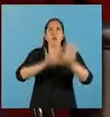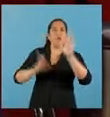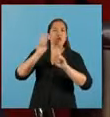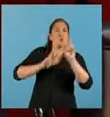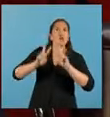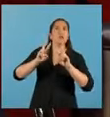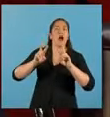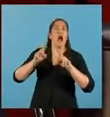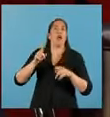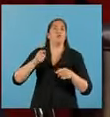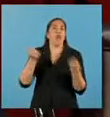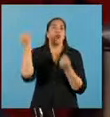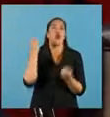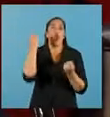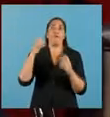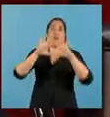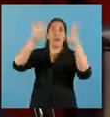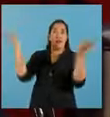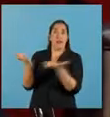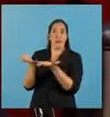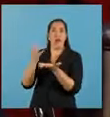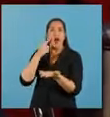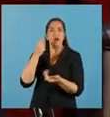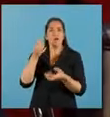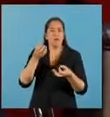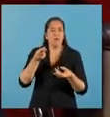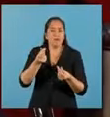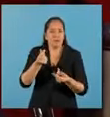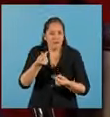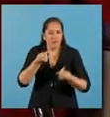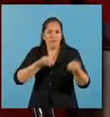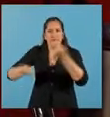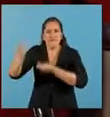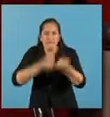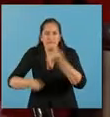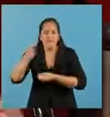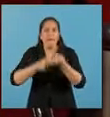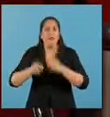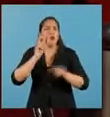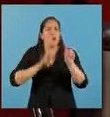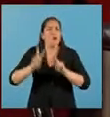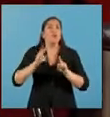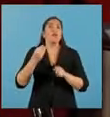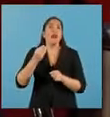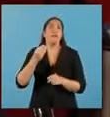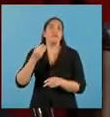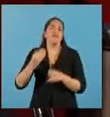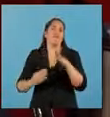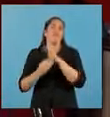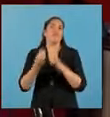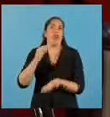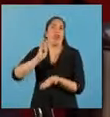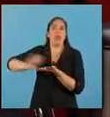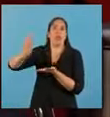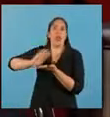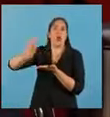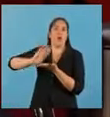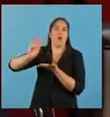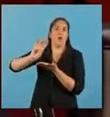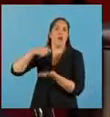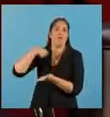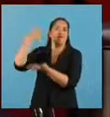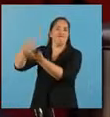fijamos objetivos fiscales y de política monetaria que buscamos alcanzar a partir de la renegociación de la deuda externa.